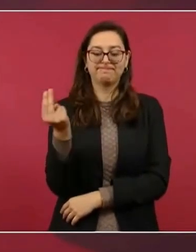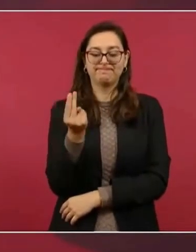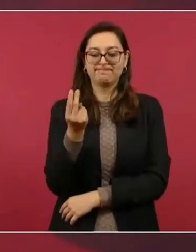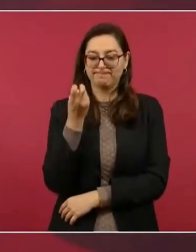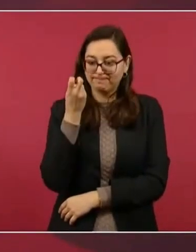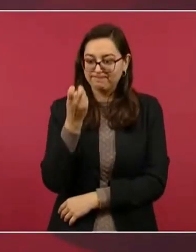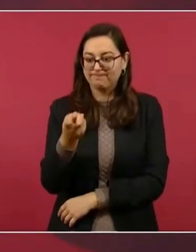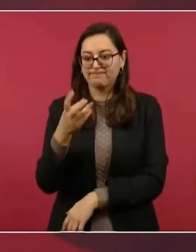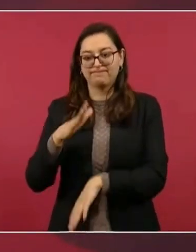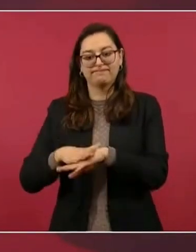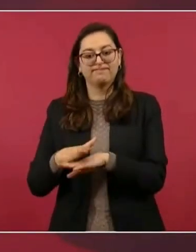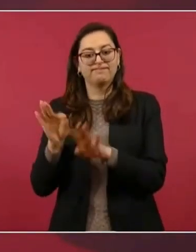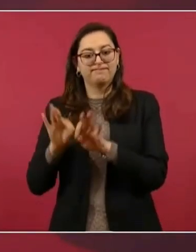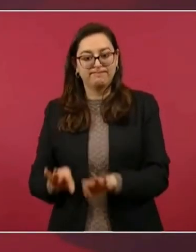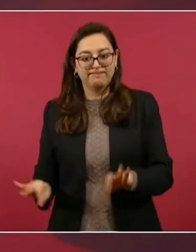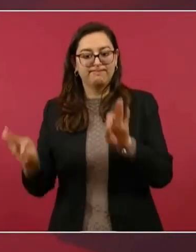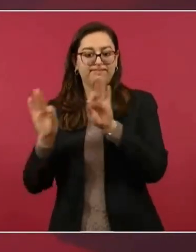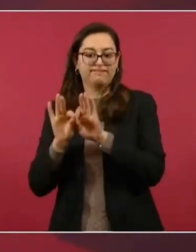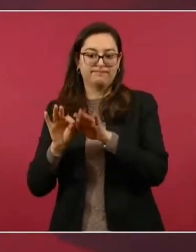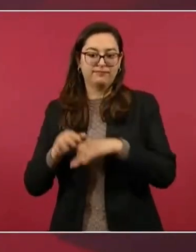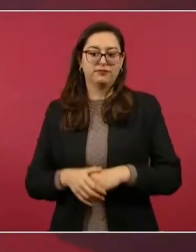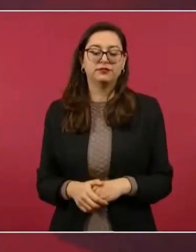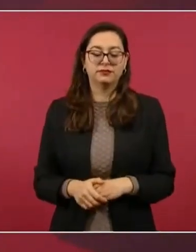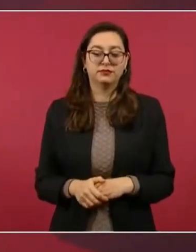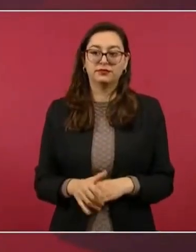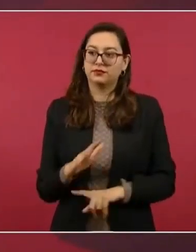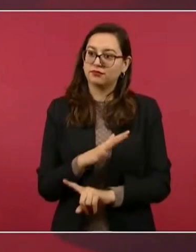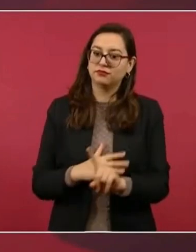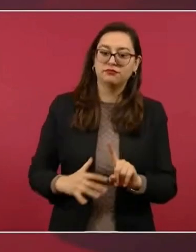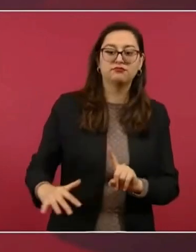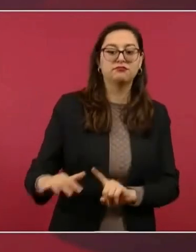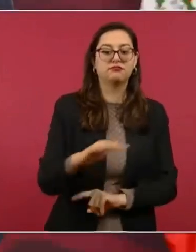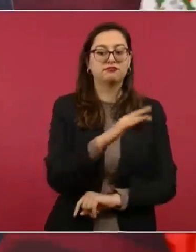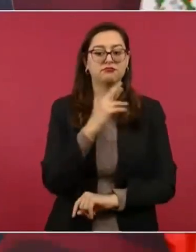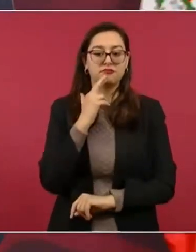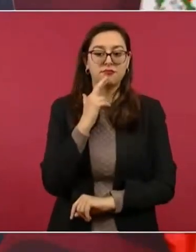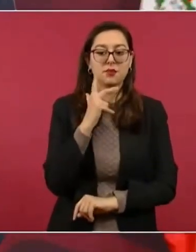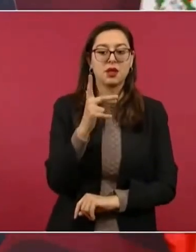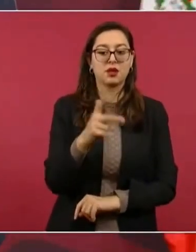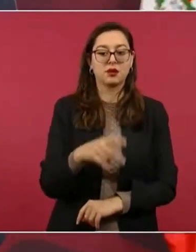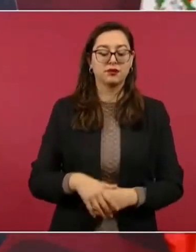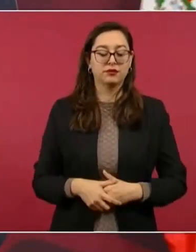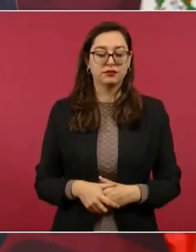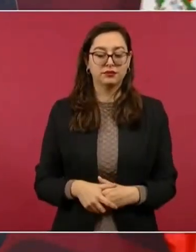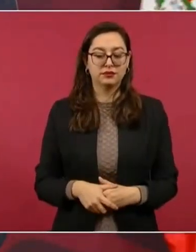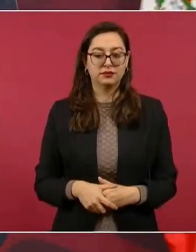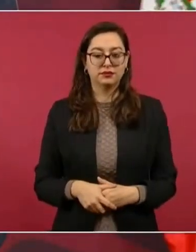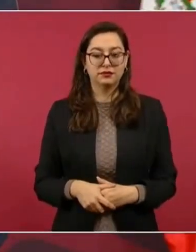Eso es lo fundamental para tener una sociedad mejor.